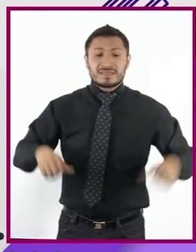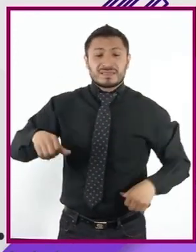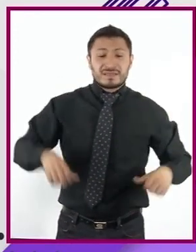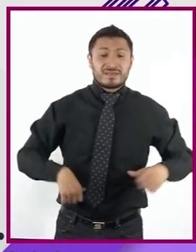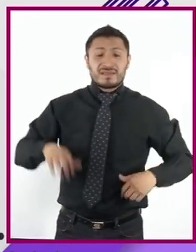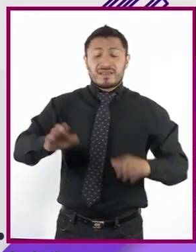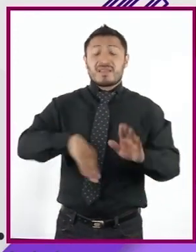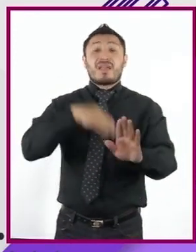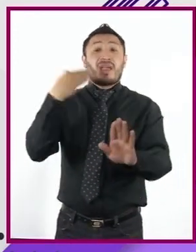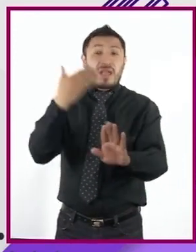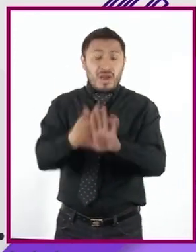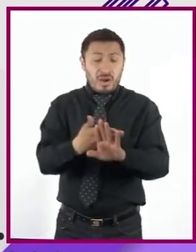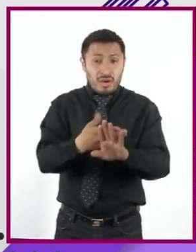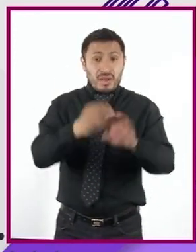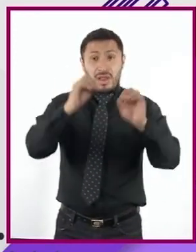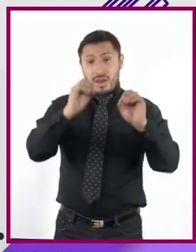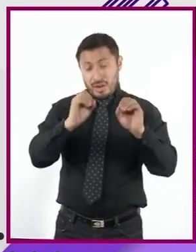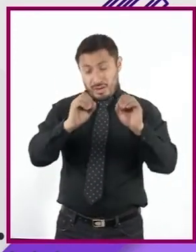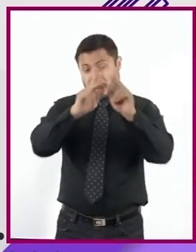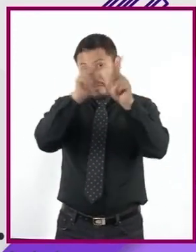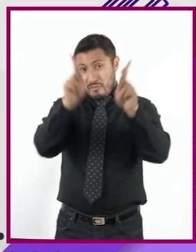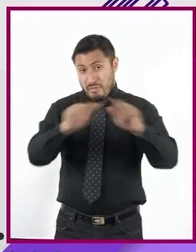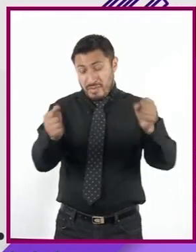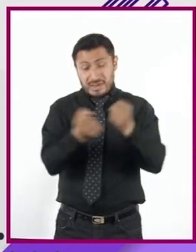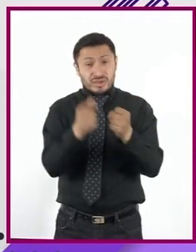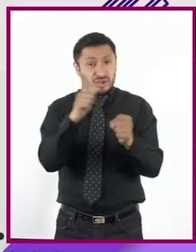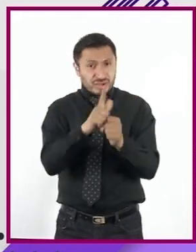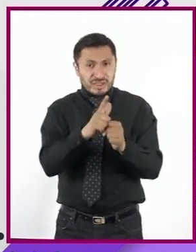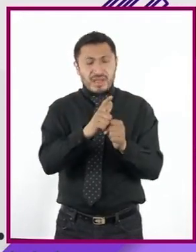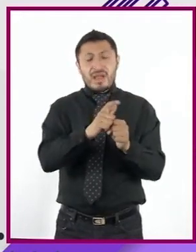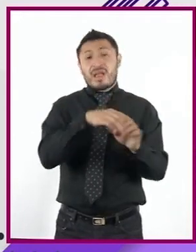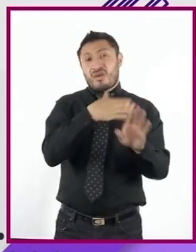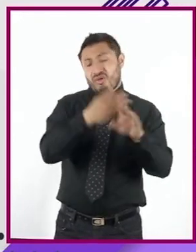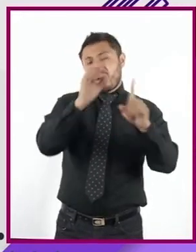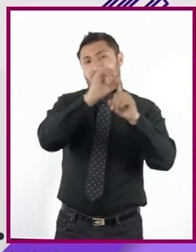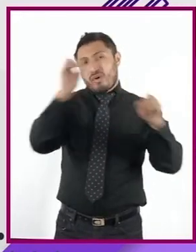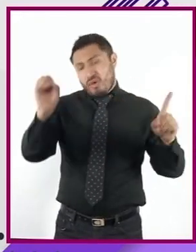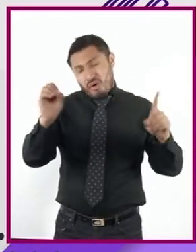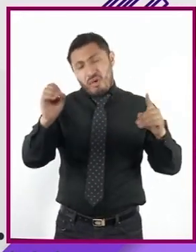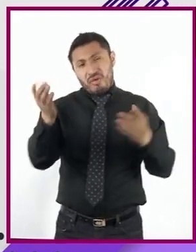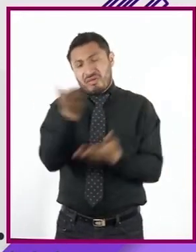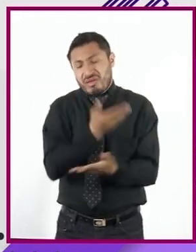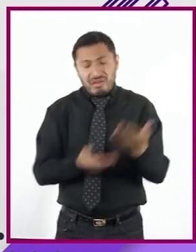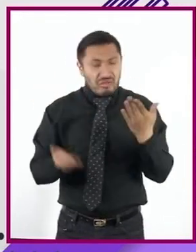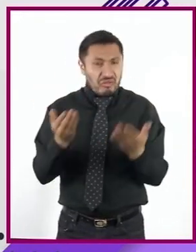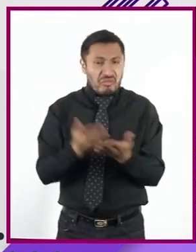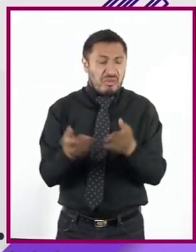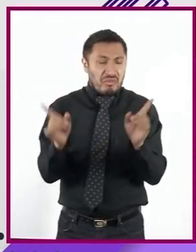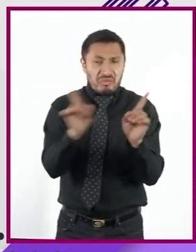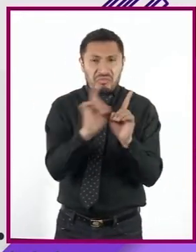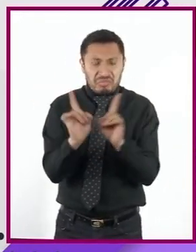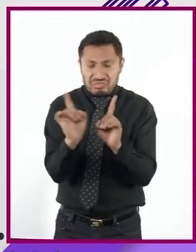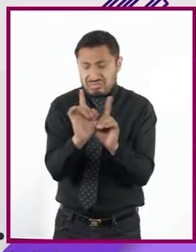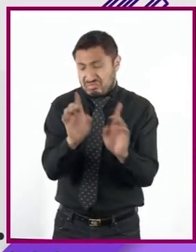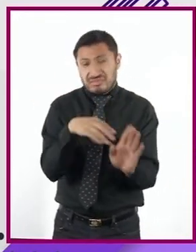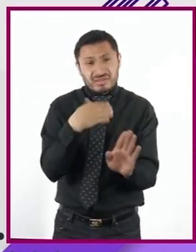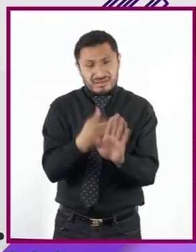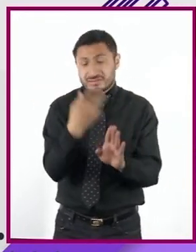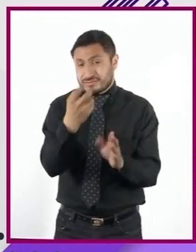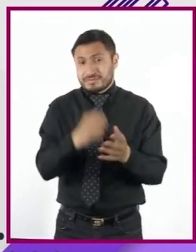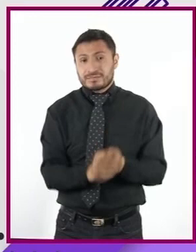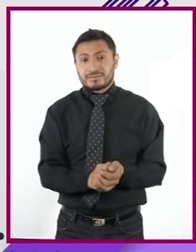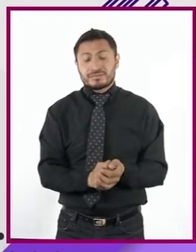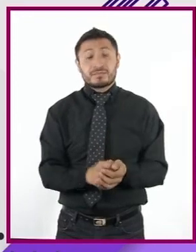alteran o impiden la paz social, el orden, la armonía y la convivencia entre personas. Estas se